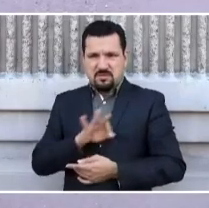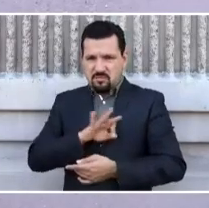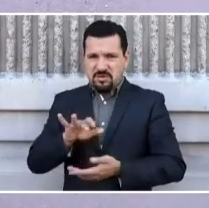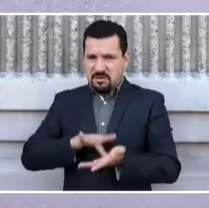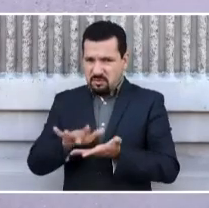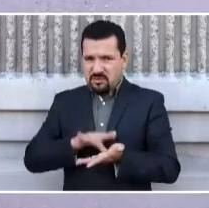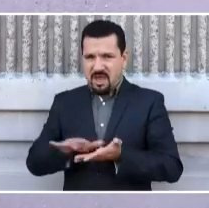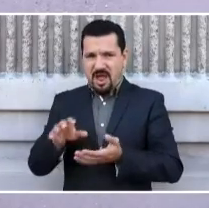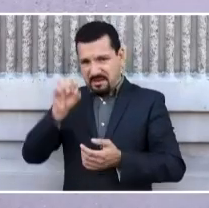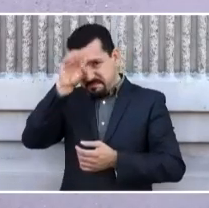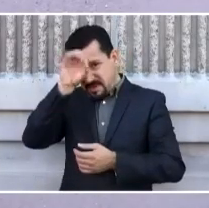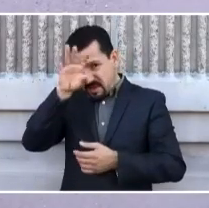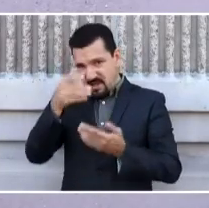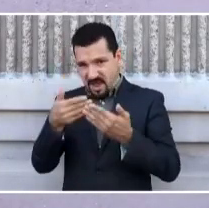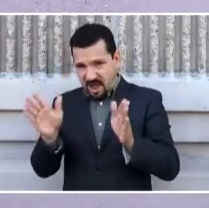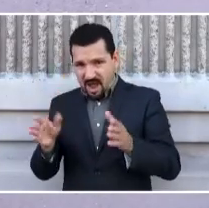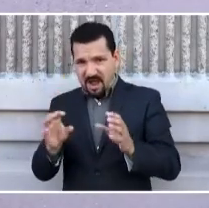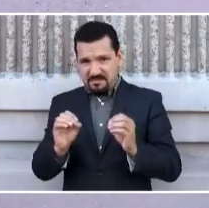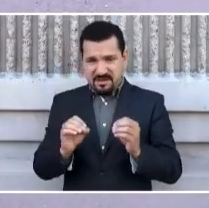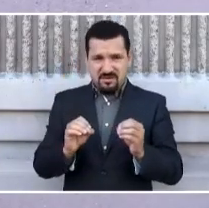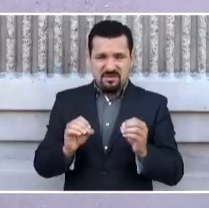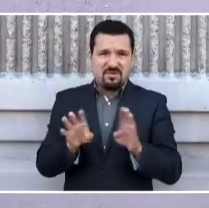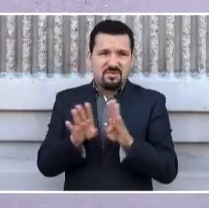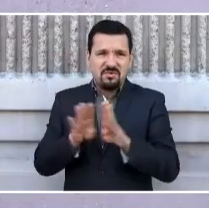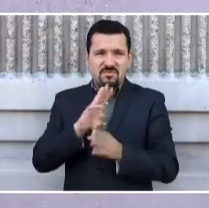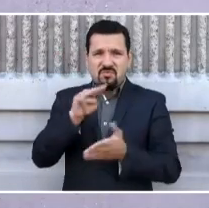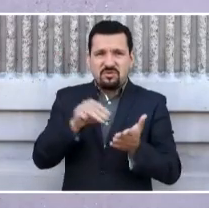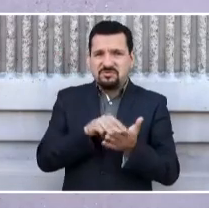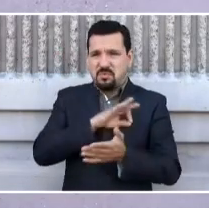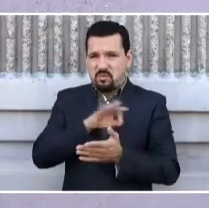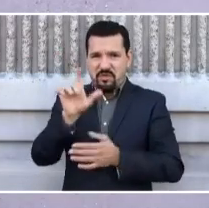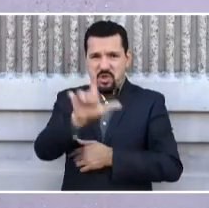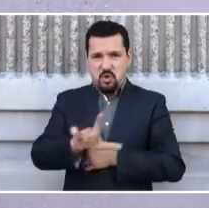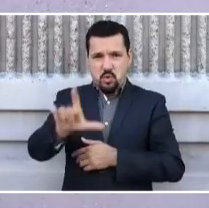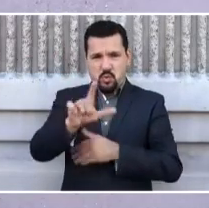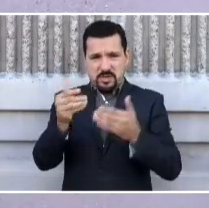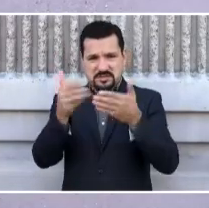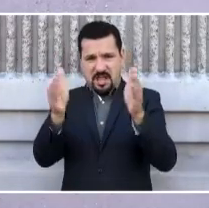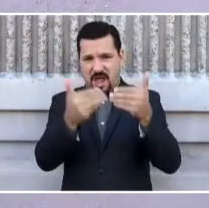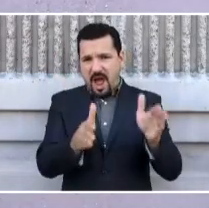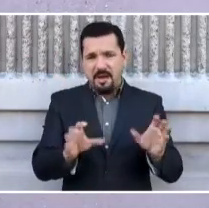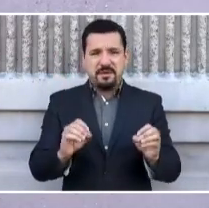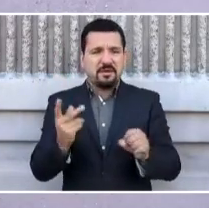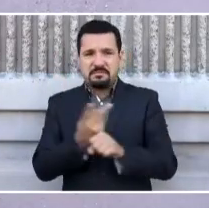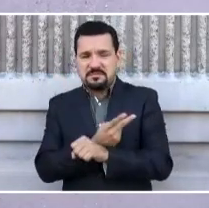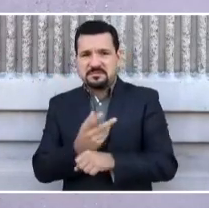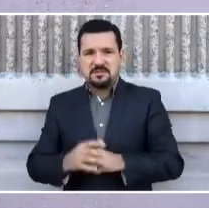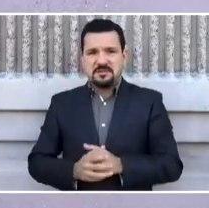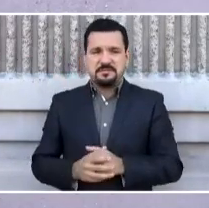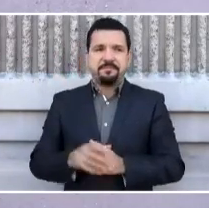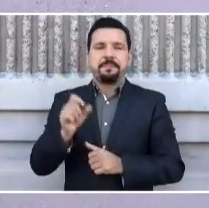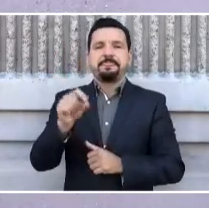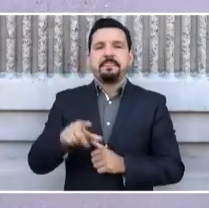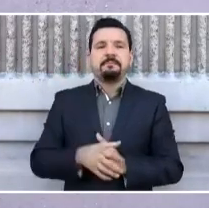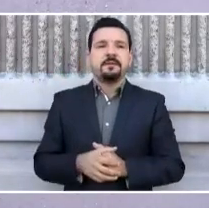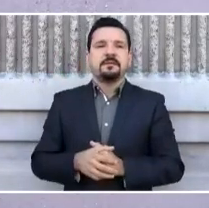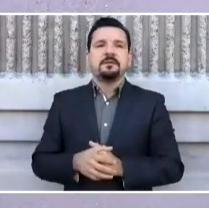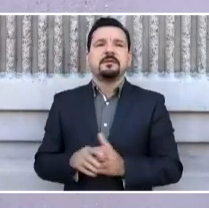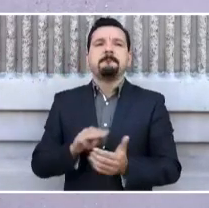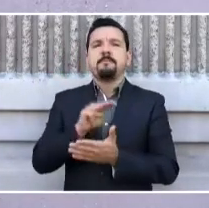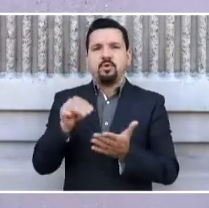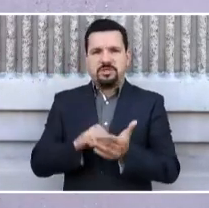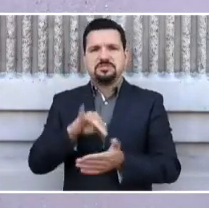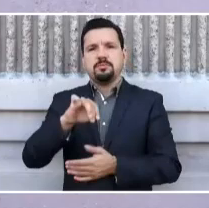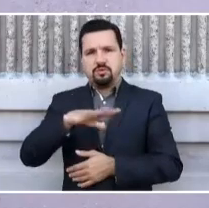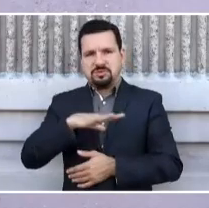minería. ¿Podrán operar? ¿Podrán volver el próximo lunes? ¿Y qué es los municipios que sí